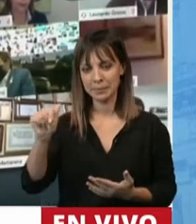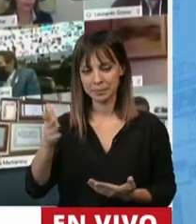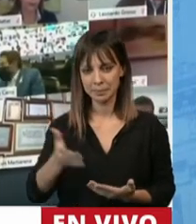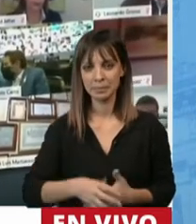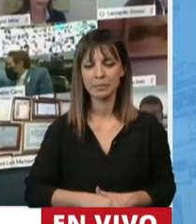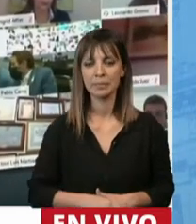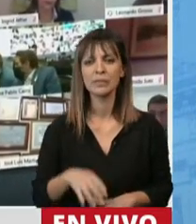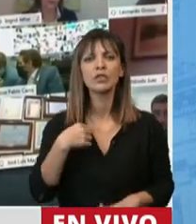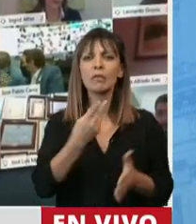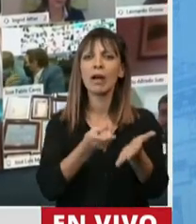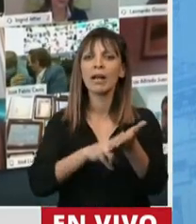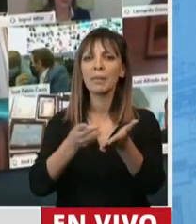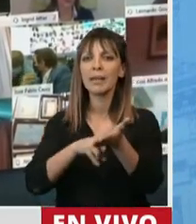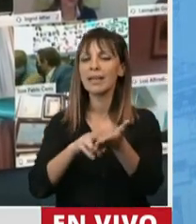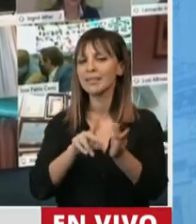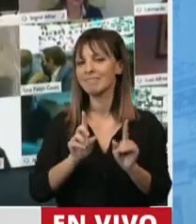no quiero repetir,